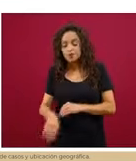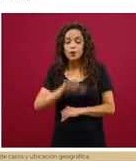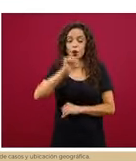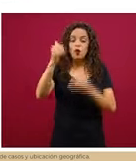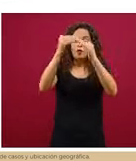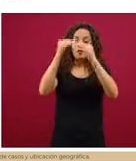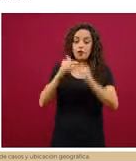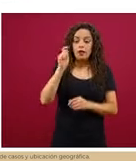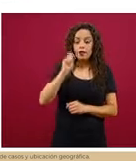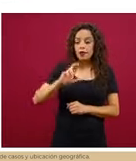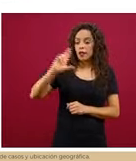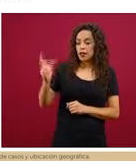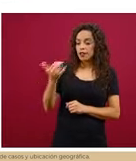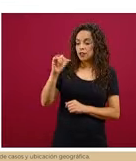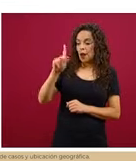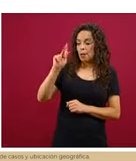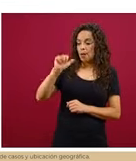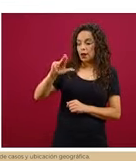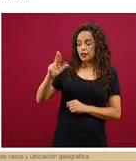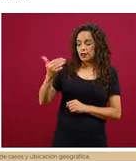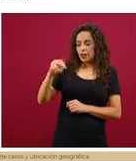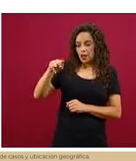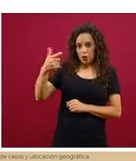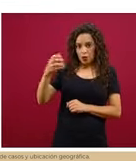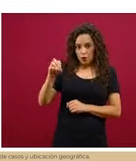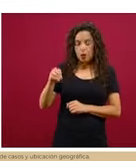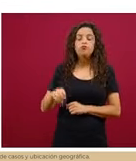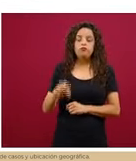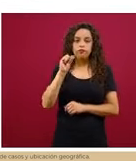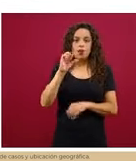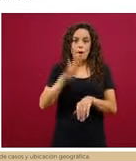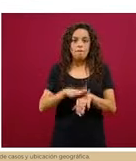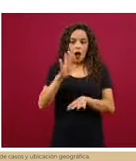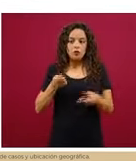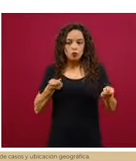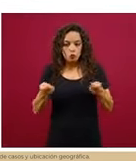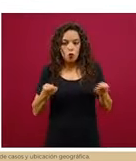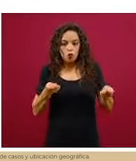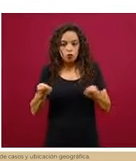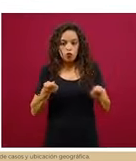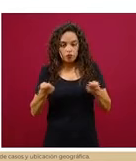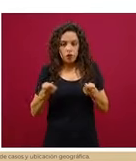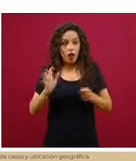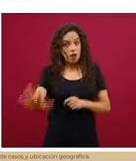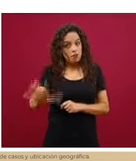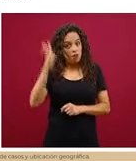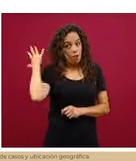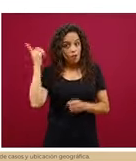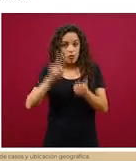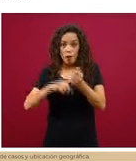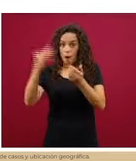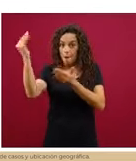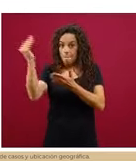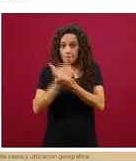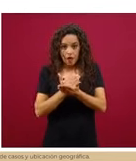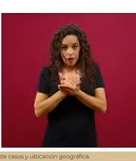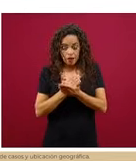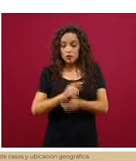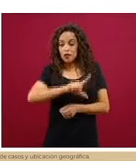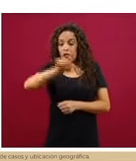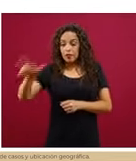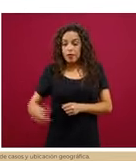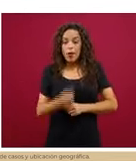con una velocidad de transmisión, digamos que un poco más controlada, menos rápida hasta la 25, pero luego de la 25 a la 27